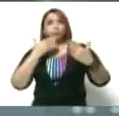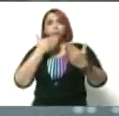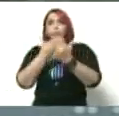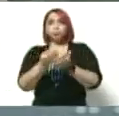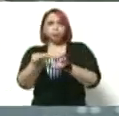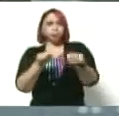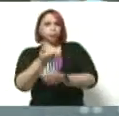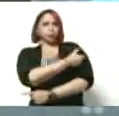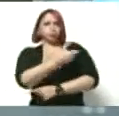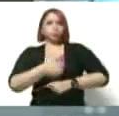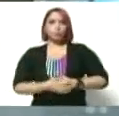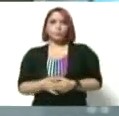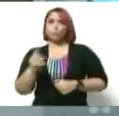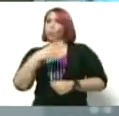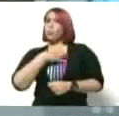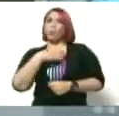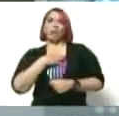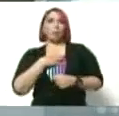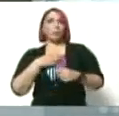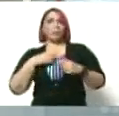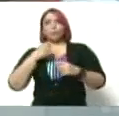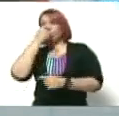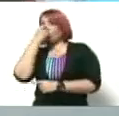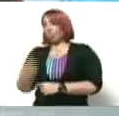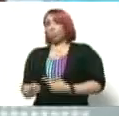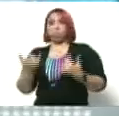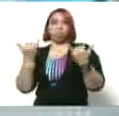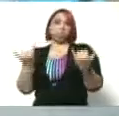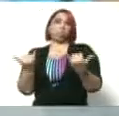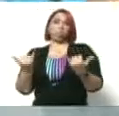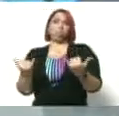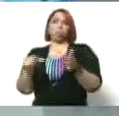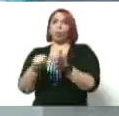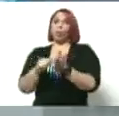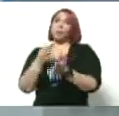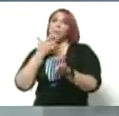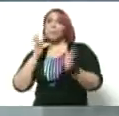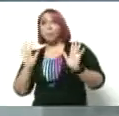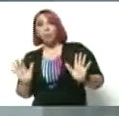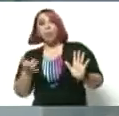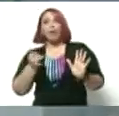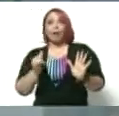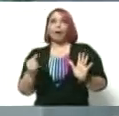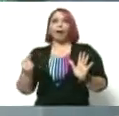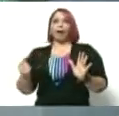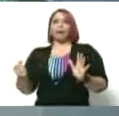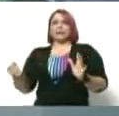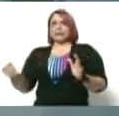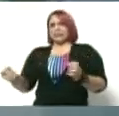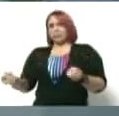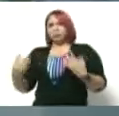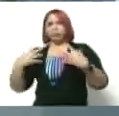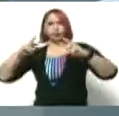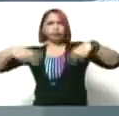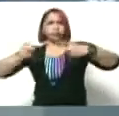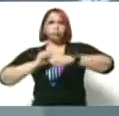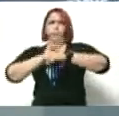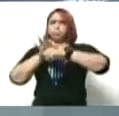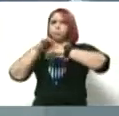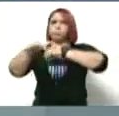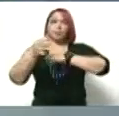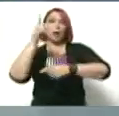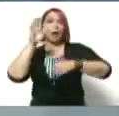y no podemos relajarnos en un momento donde bueno hay aparición de una nueva variante que aún se